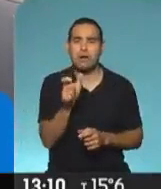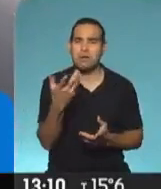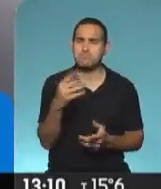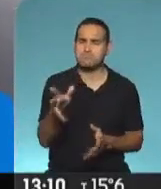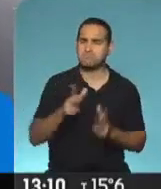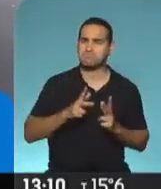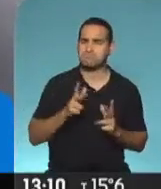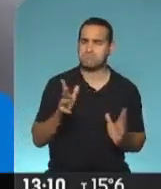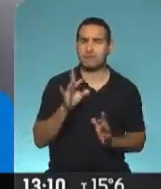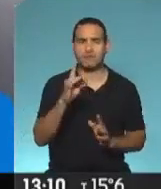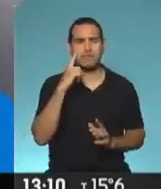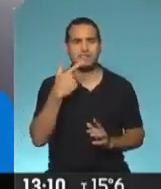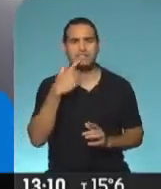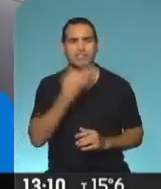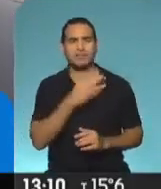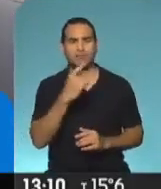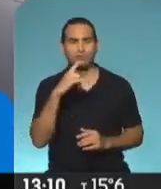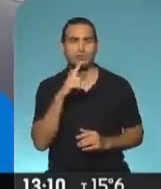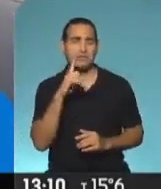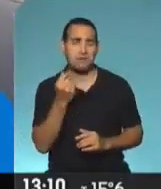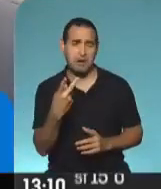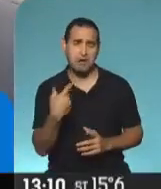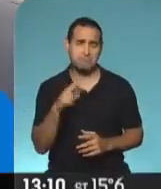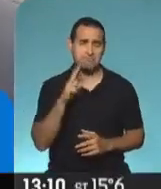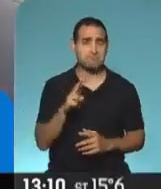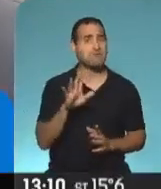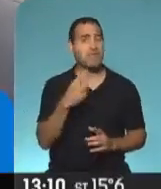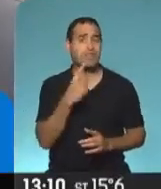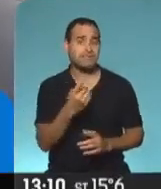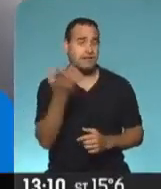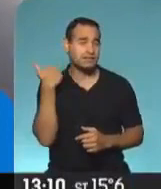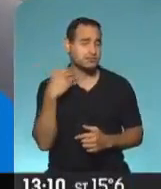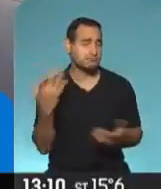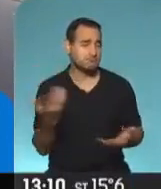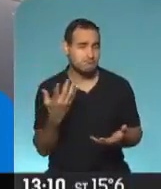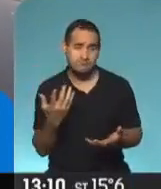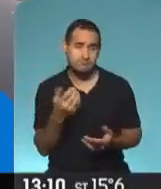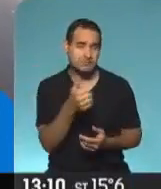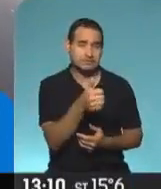y no solo fue el caso del Instituto del Mundo del Trabajo, sino que en ese momento como 60